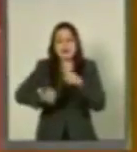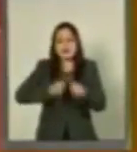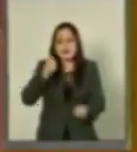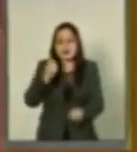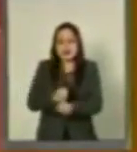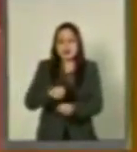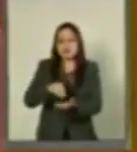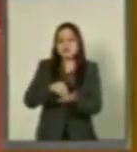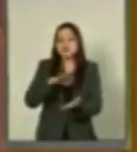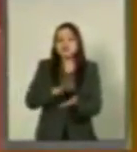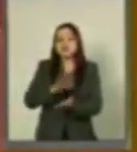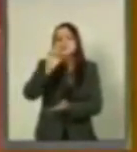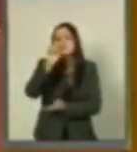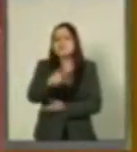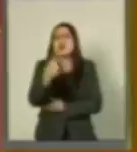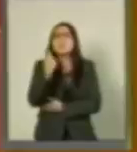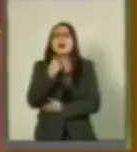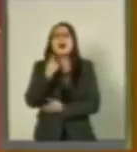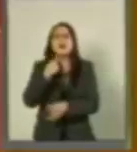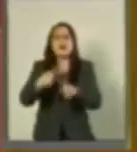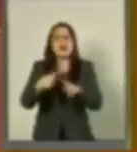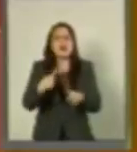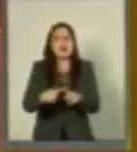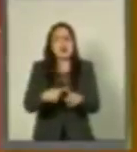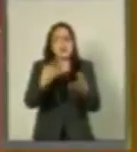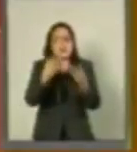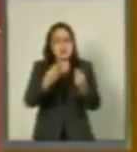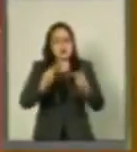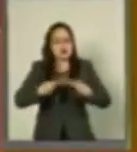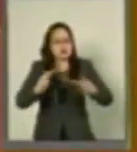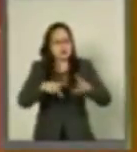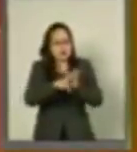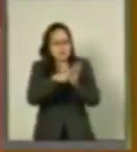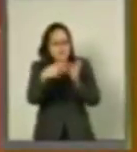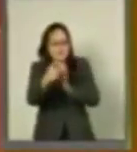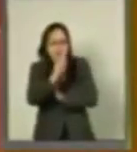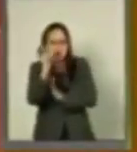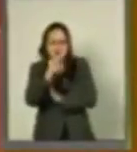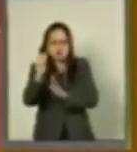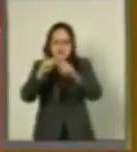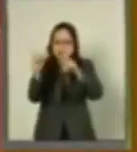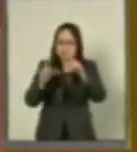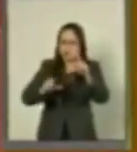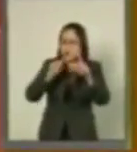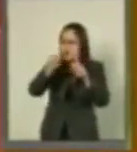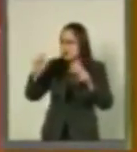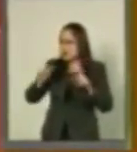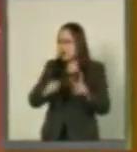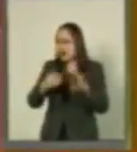el asesinato también de comunicadores en todo el país.